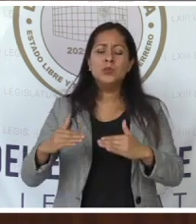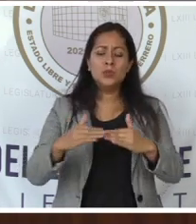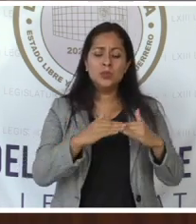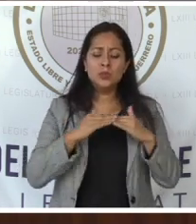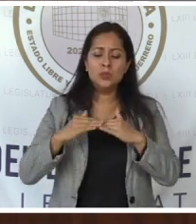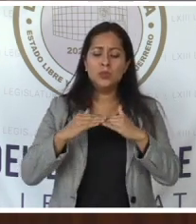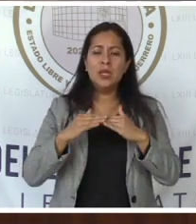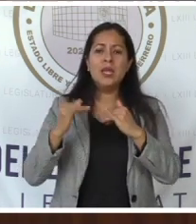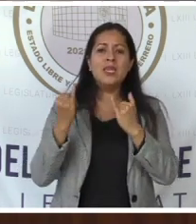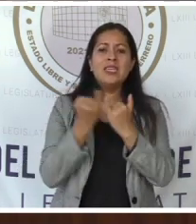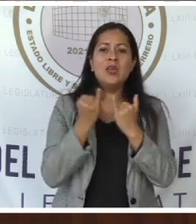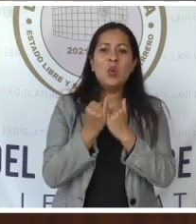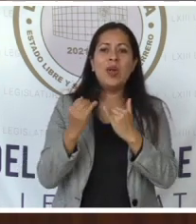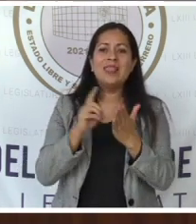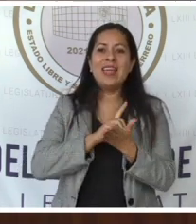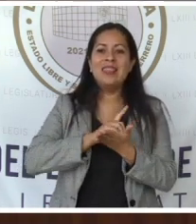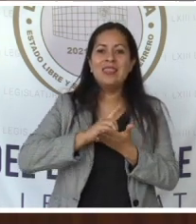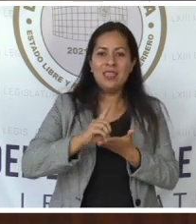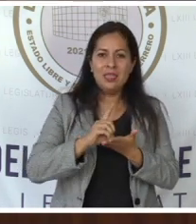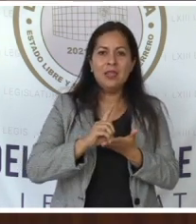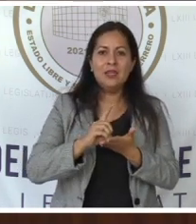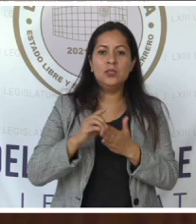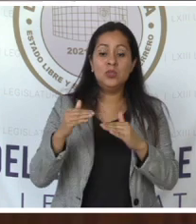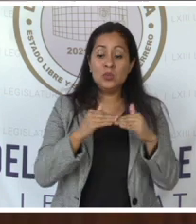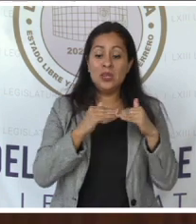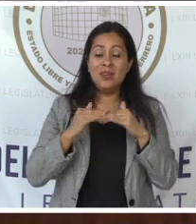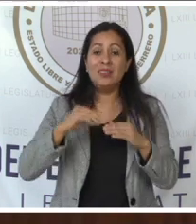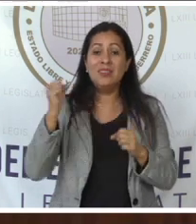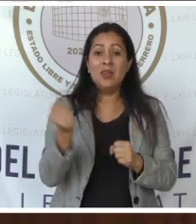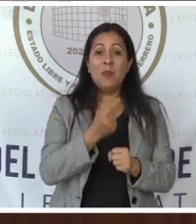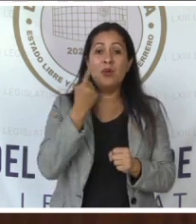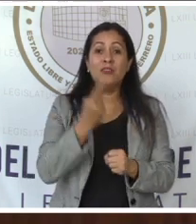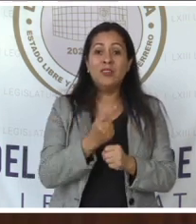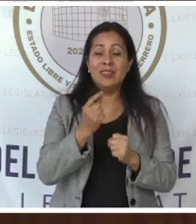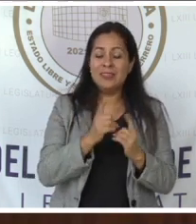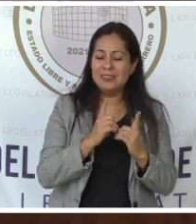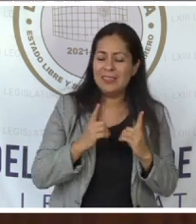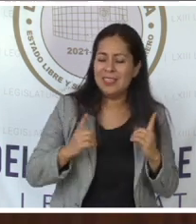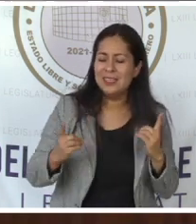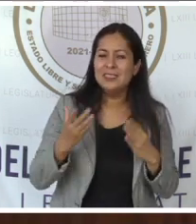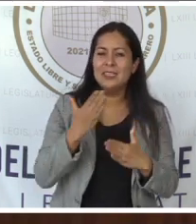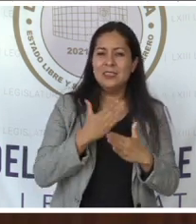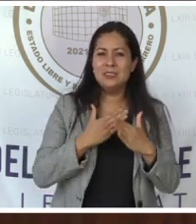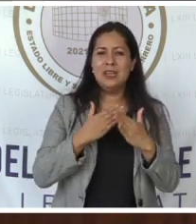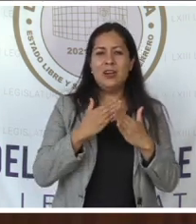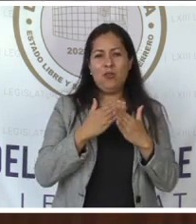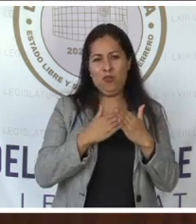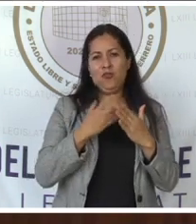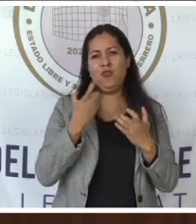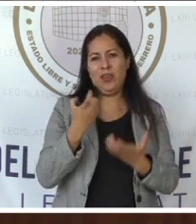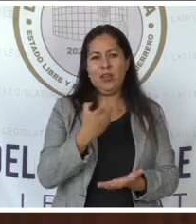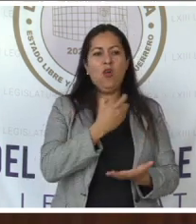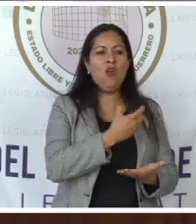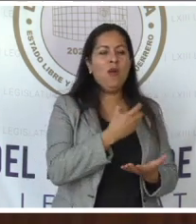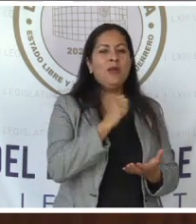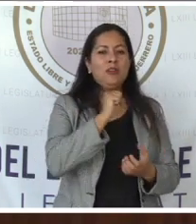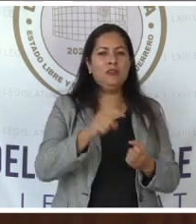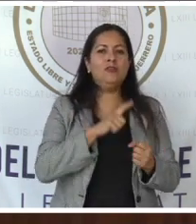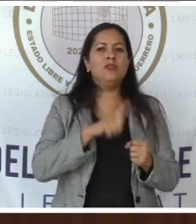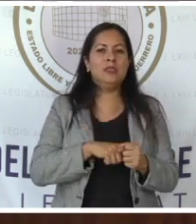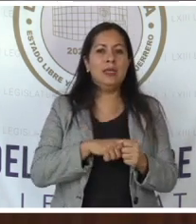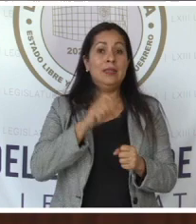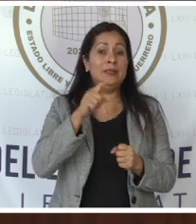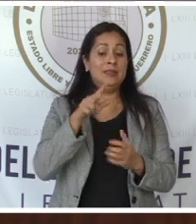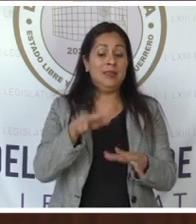igualdad de derechos y una constante equidad en las oportunidades de desarrollo social y económico. Desde